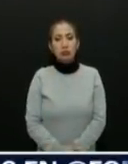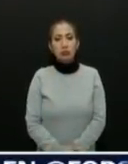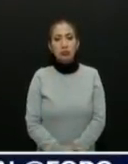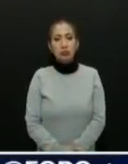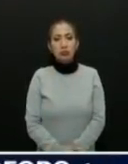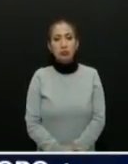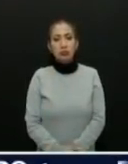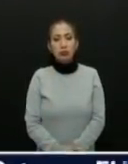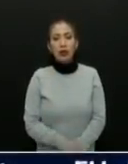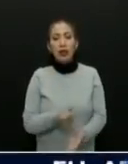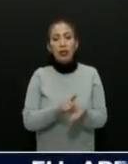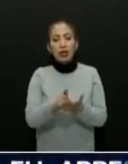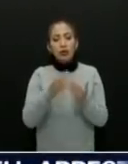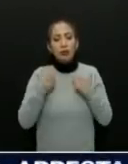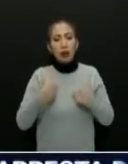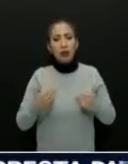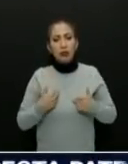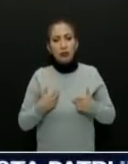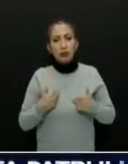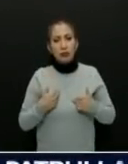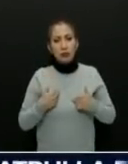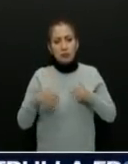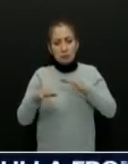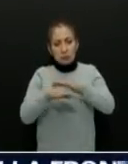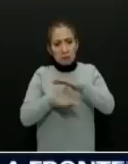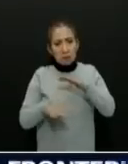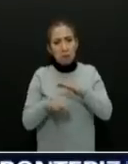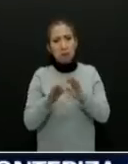los derechos humanos fundamentales.